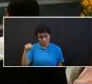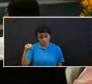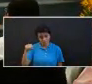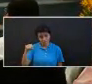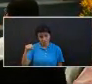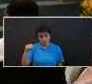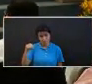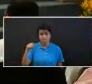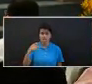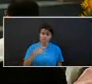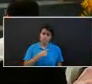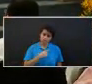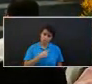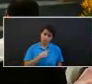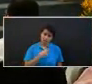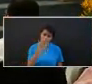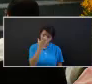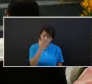soy pecador,